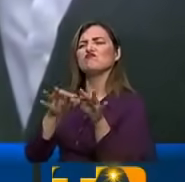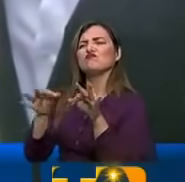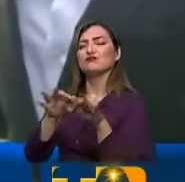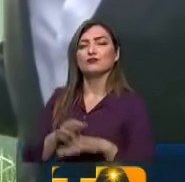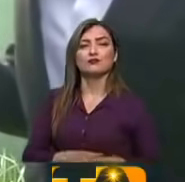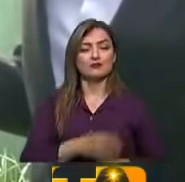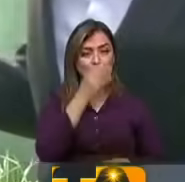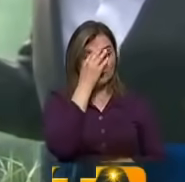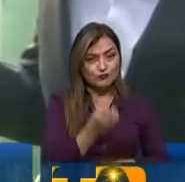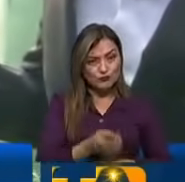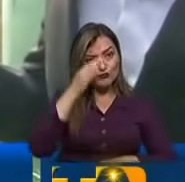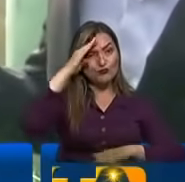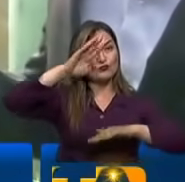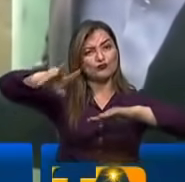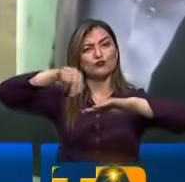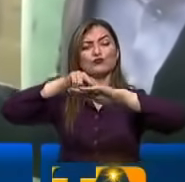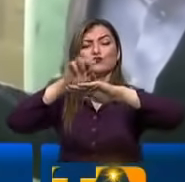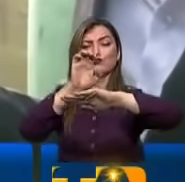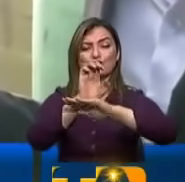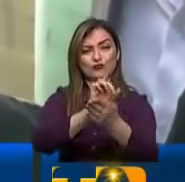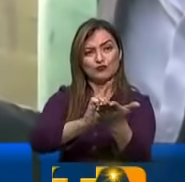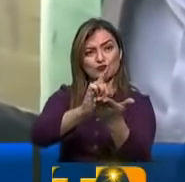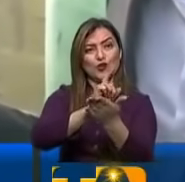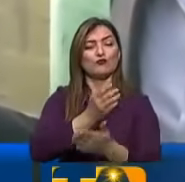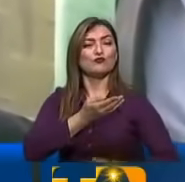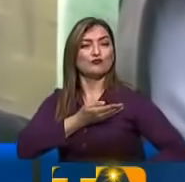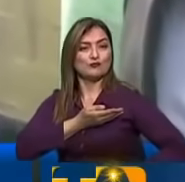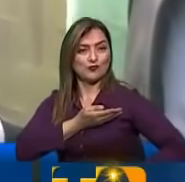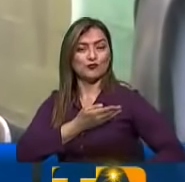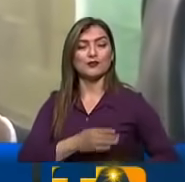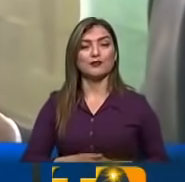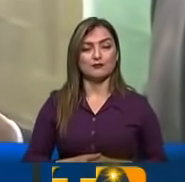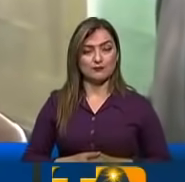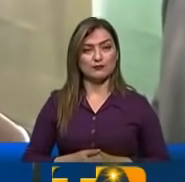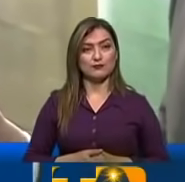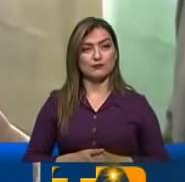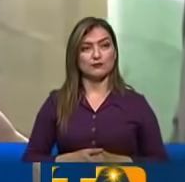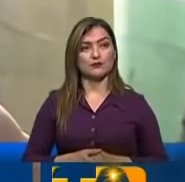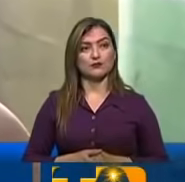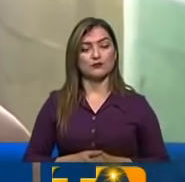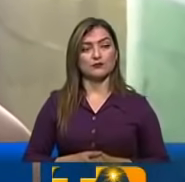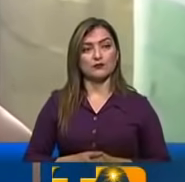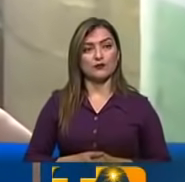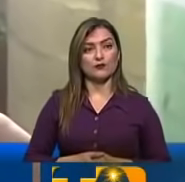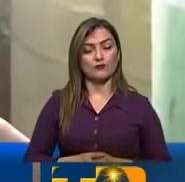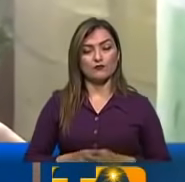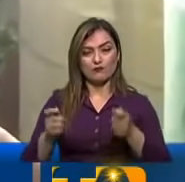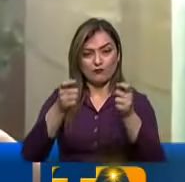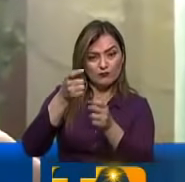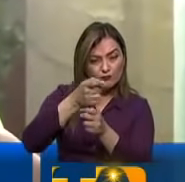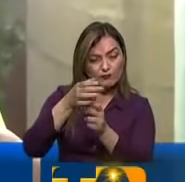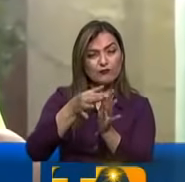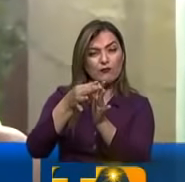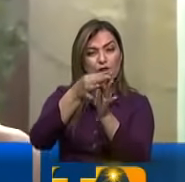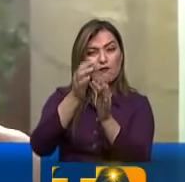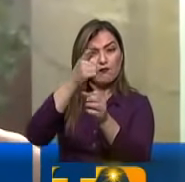Policía Nacional del Ecuador, a través del Distrito Manuela Sáenz, bajo las directrices y estrategias que establece